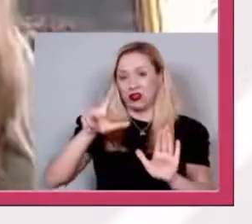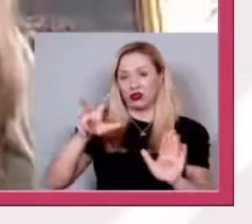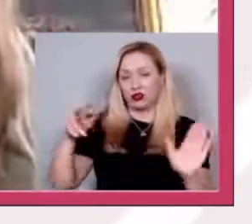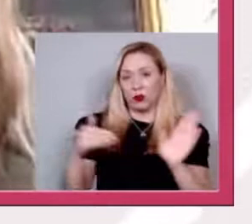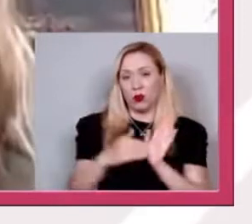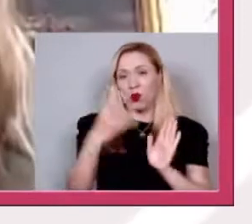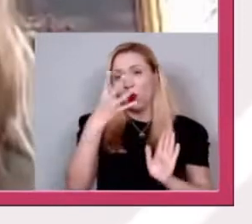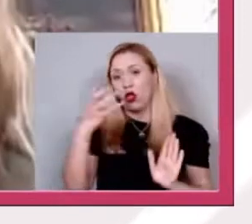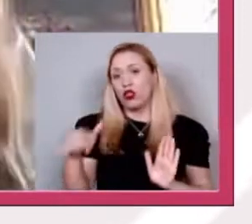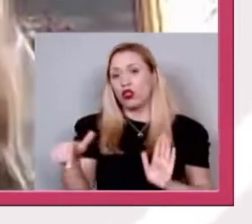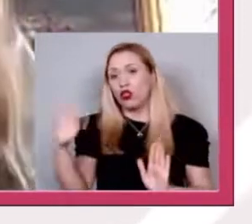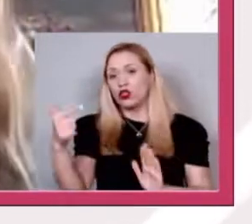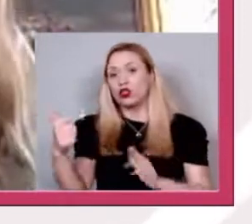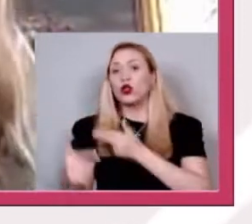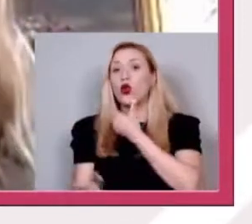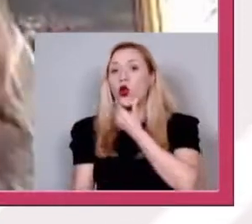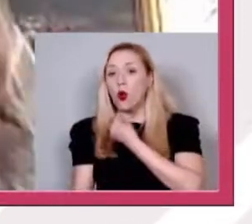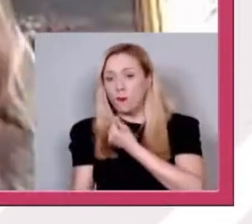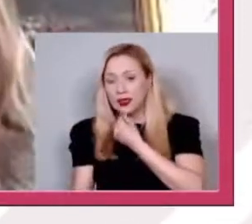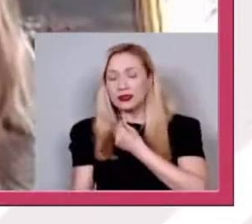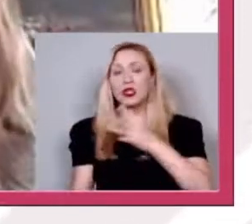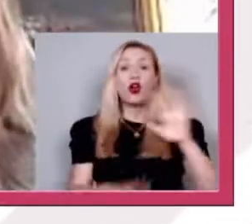638.412 son hombres y